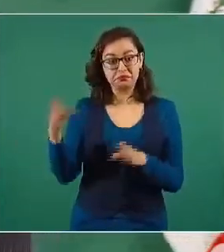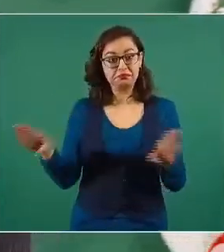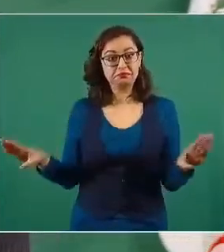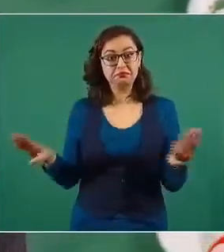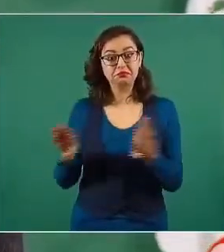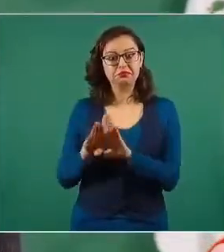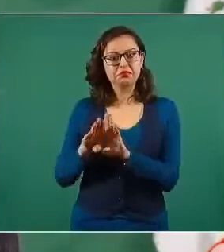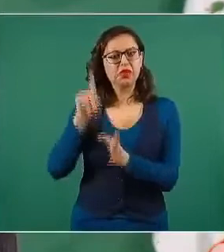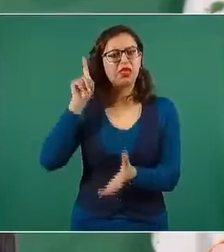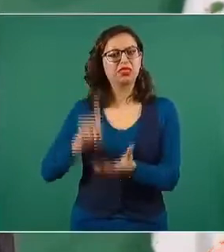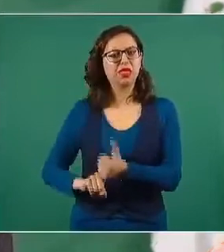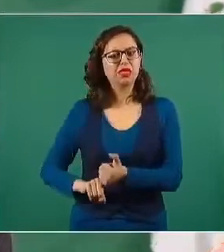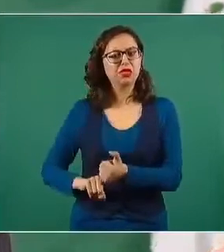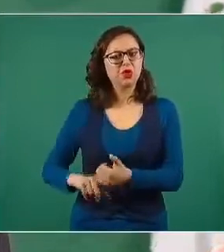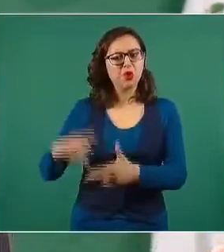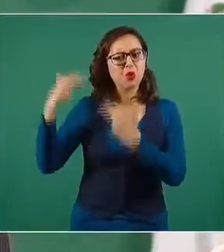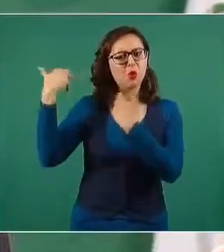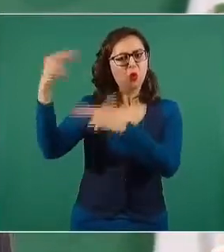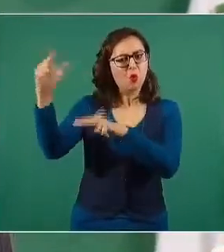huelga